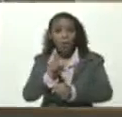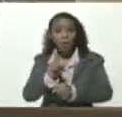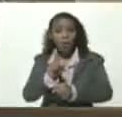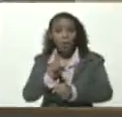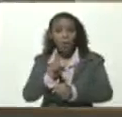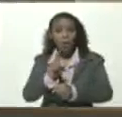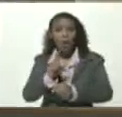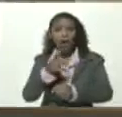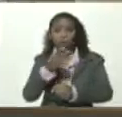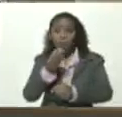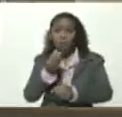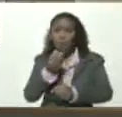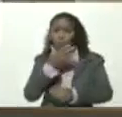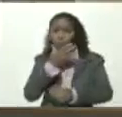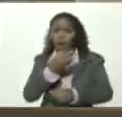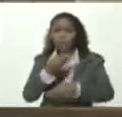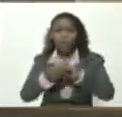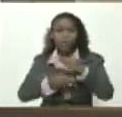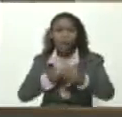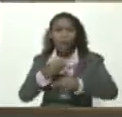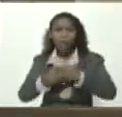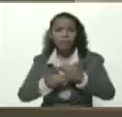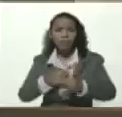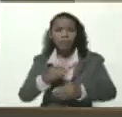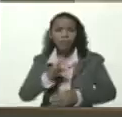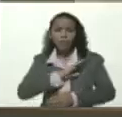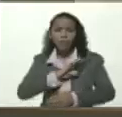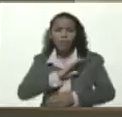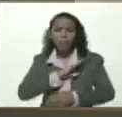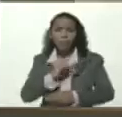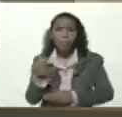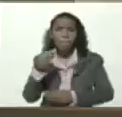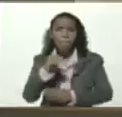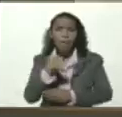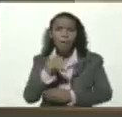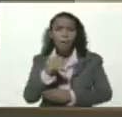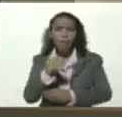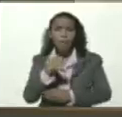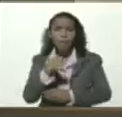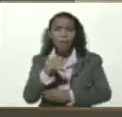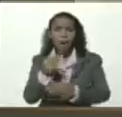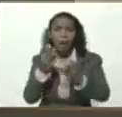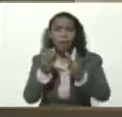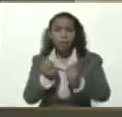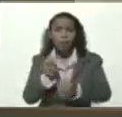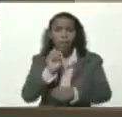Es muy fácil hacerlo. Tenemos además el número